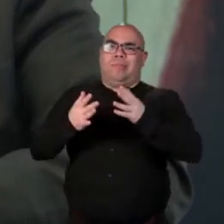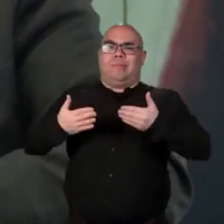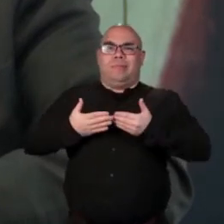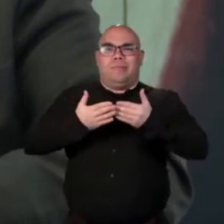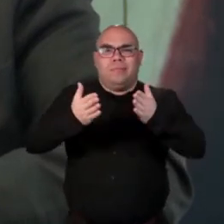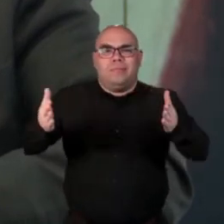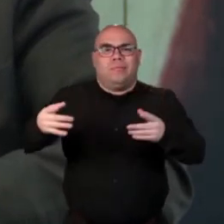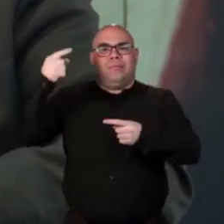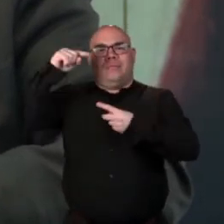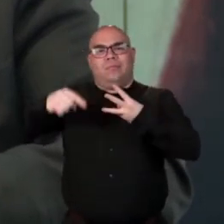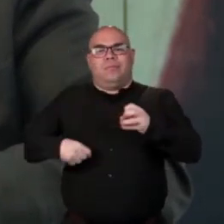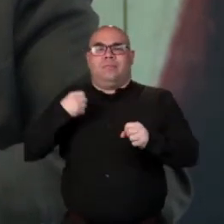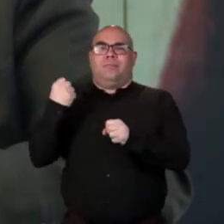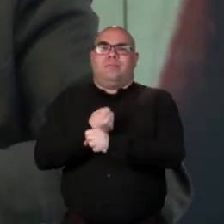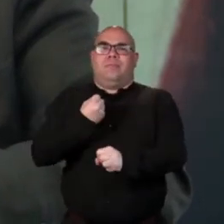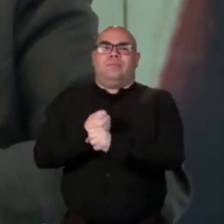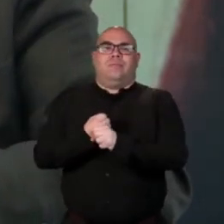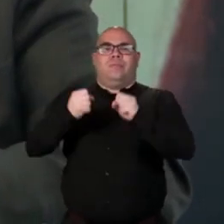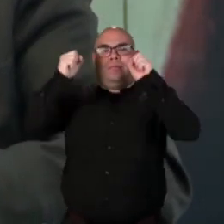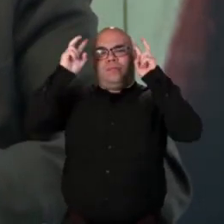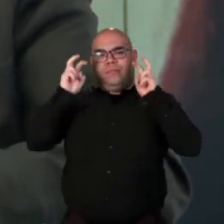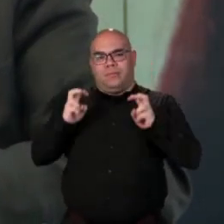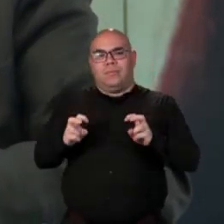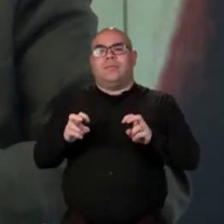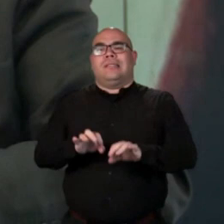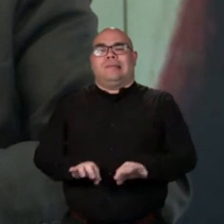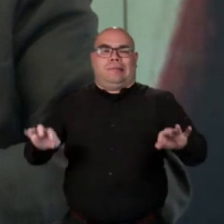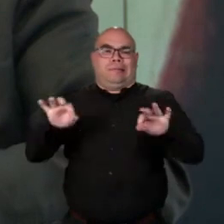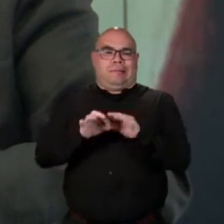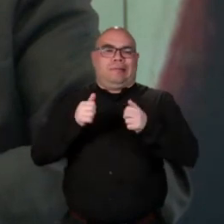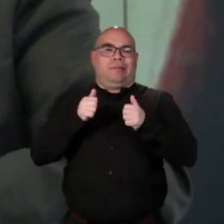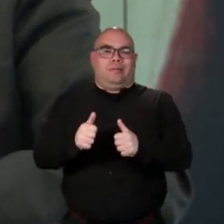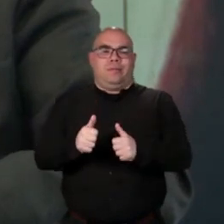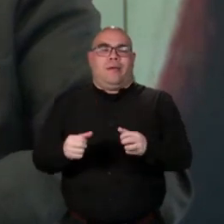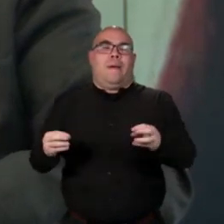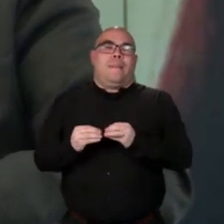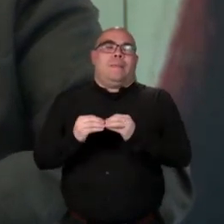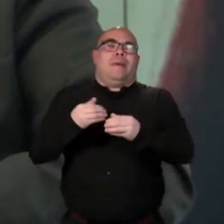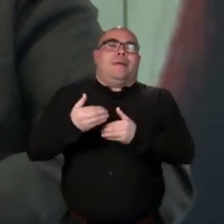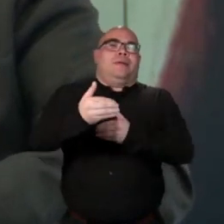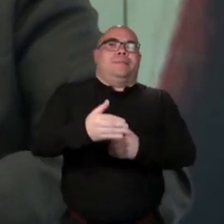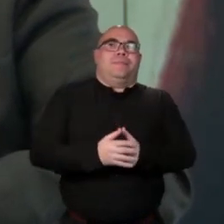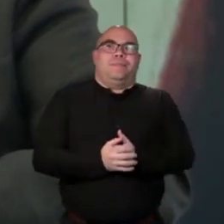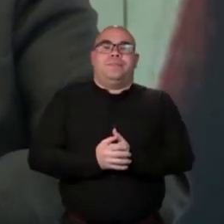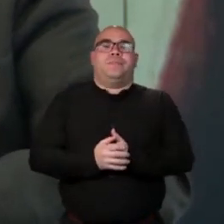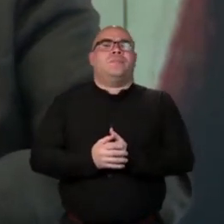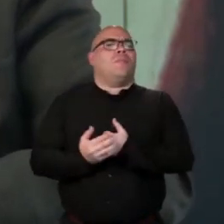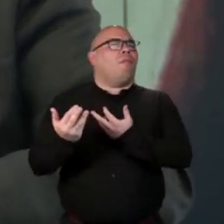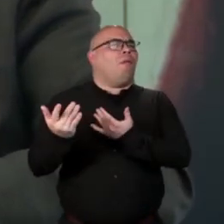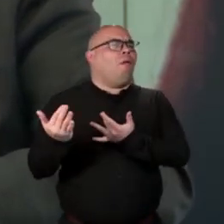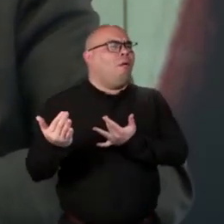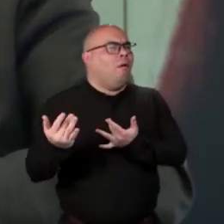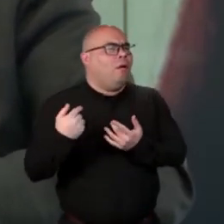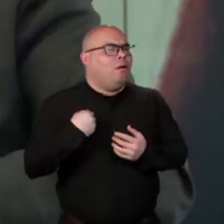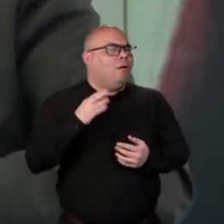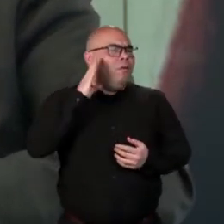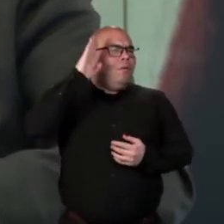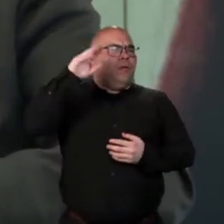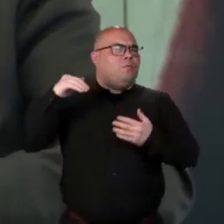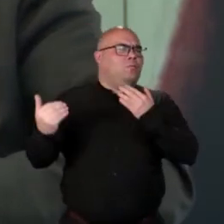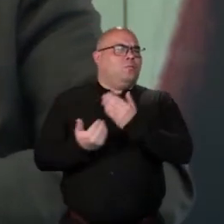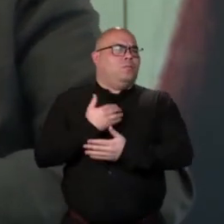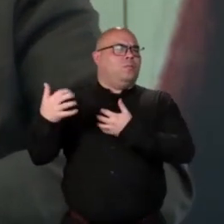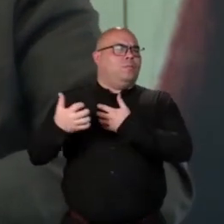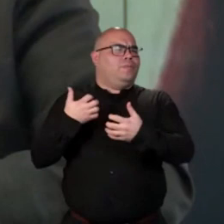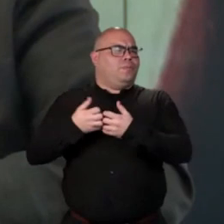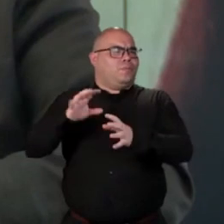los estudiantes, temas que seguramente vamos a profundizar más adelante. ¿Qué esperamos con este ecosistema de aprendizaje?